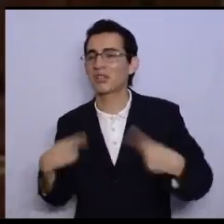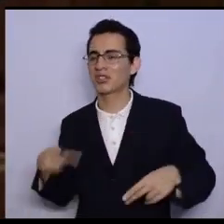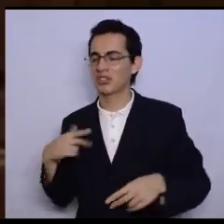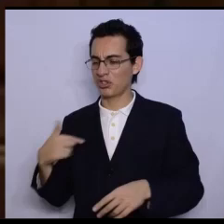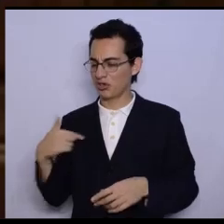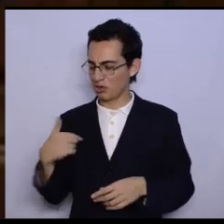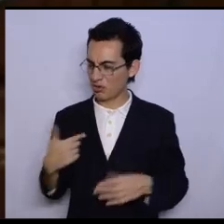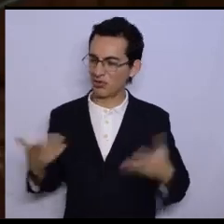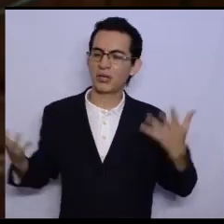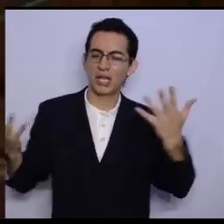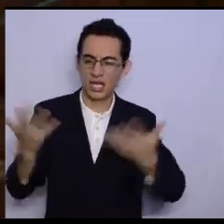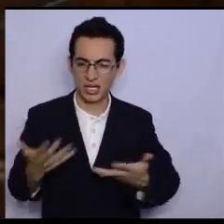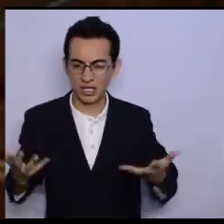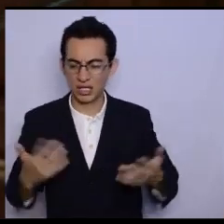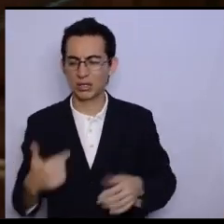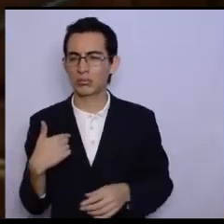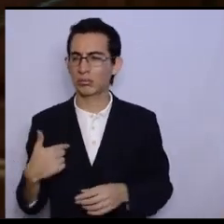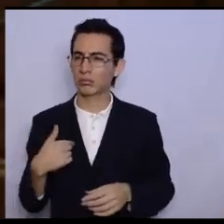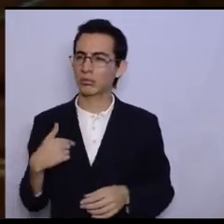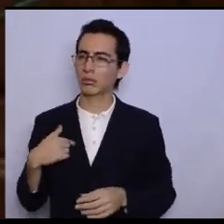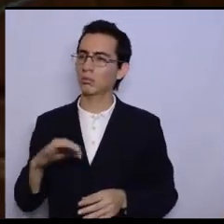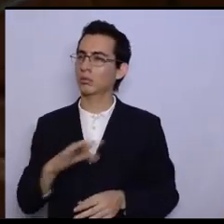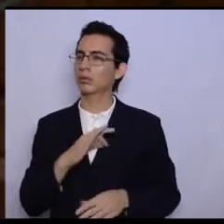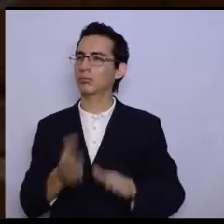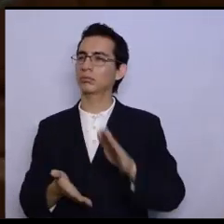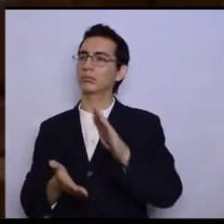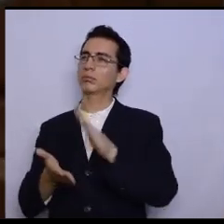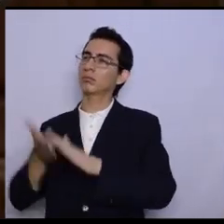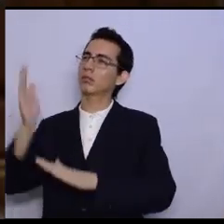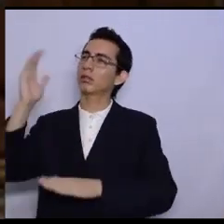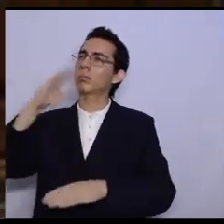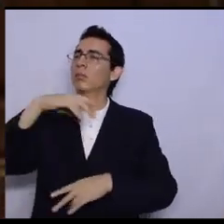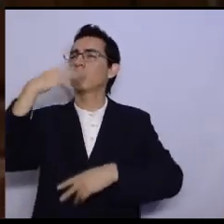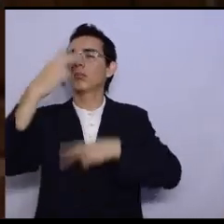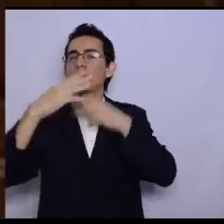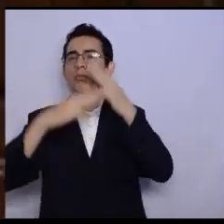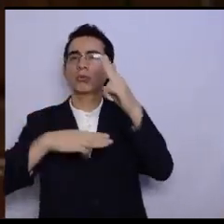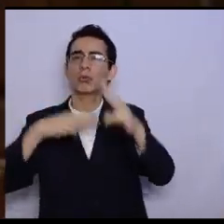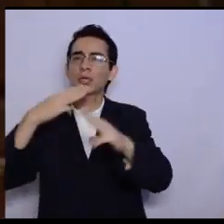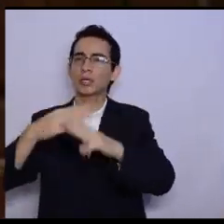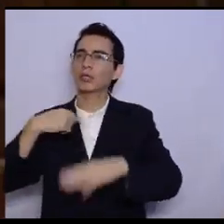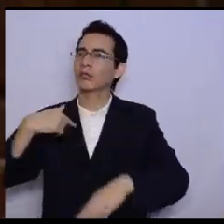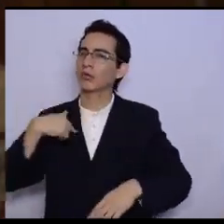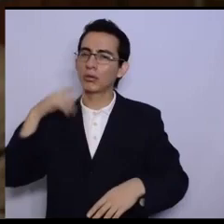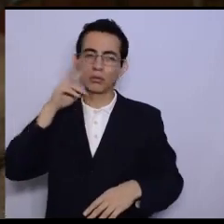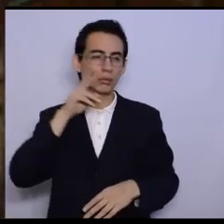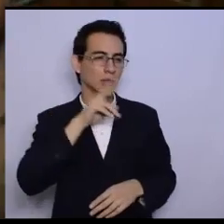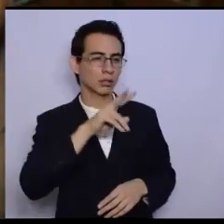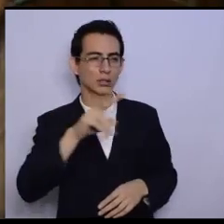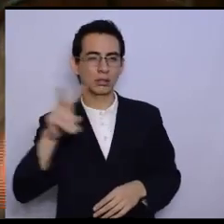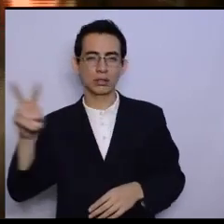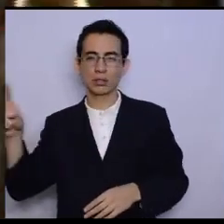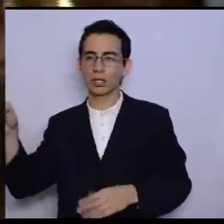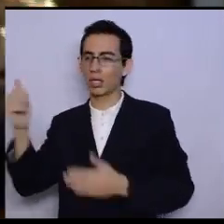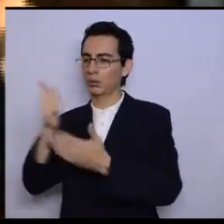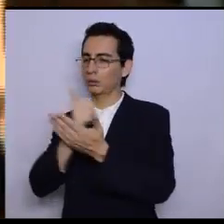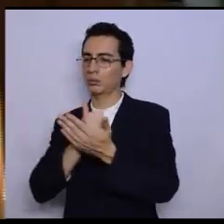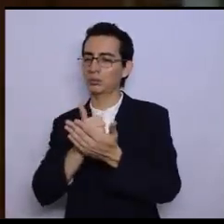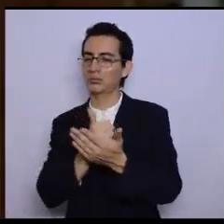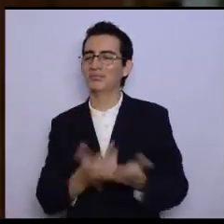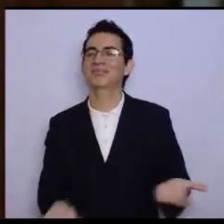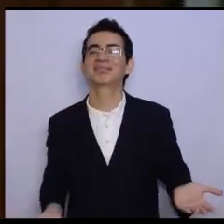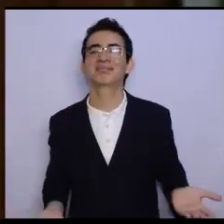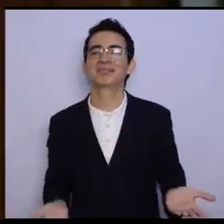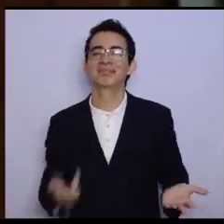No, hermanos, me salí del cuerpo y empecé a rodear la tierra, y yo flotaba y miraba y ahí se veía el planeta azul. Ah, pues eso lo